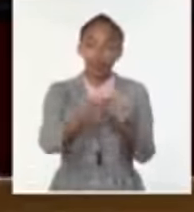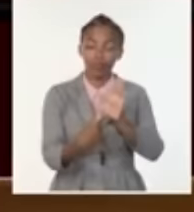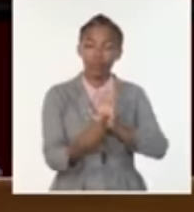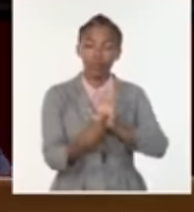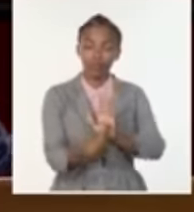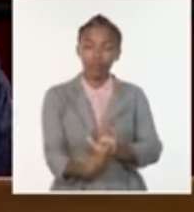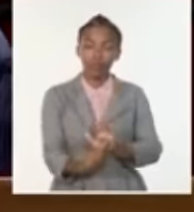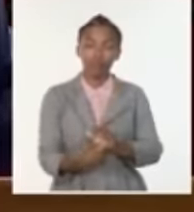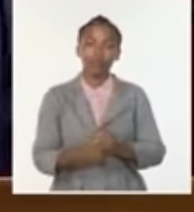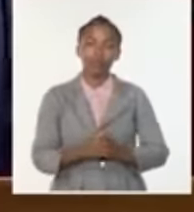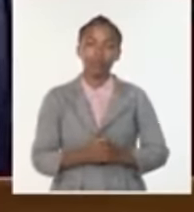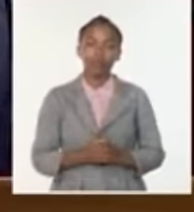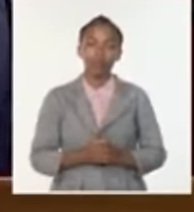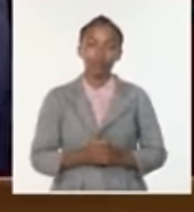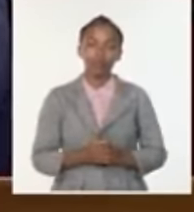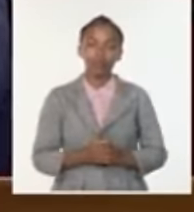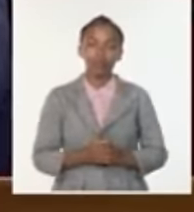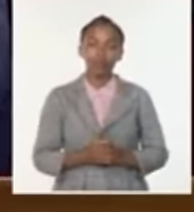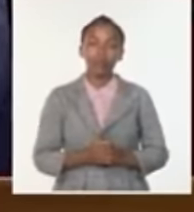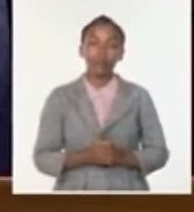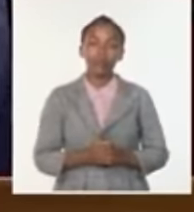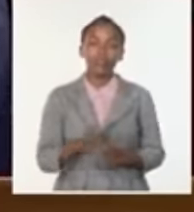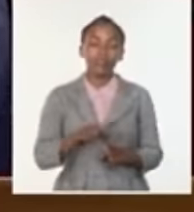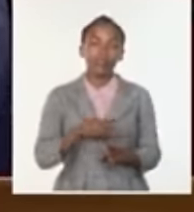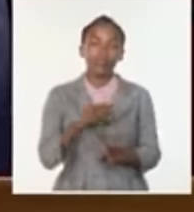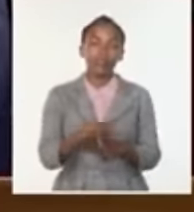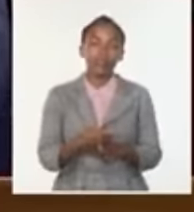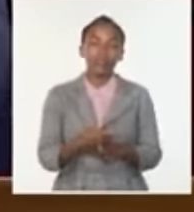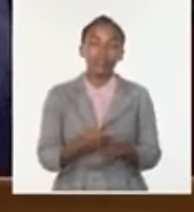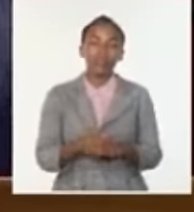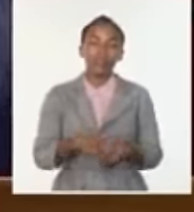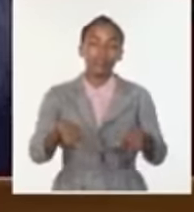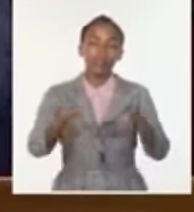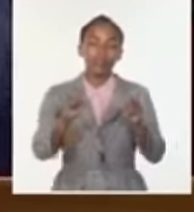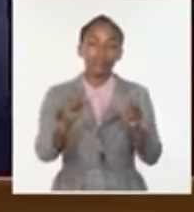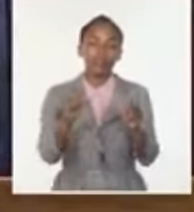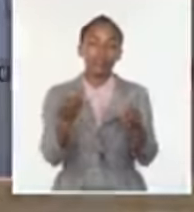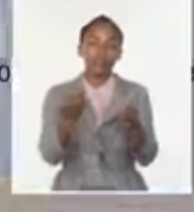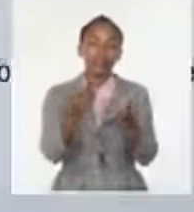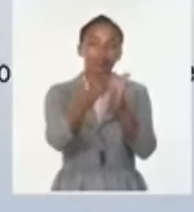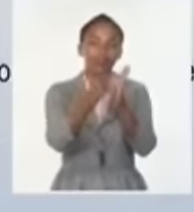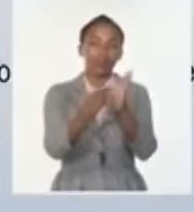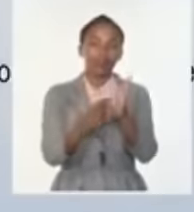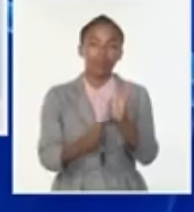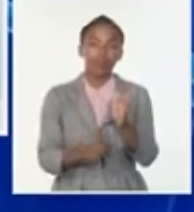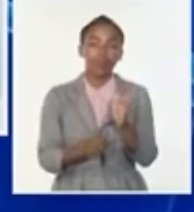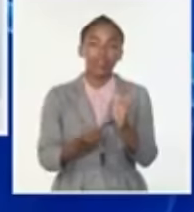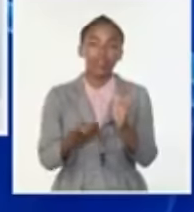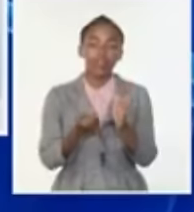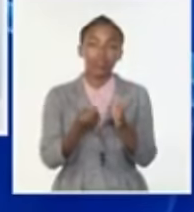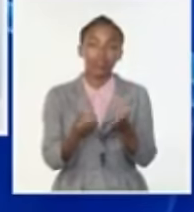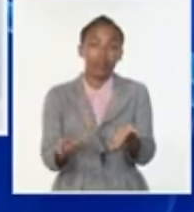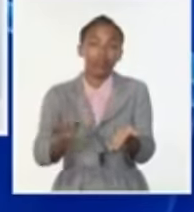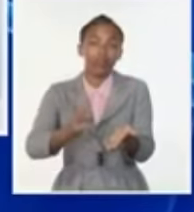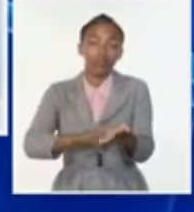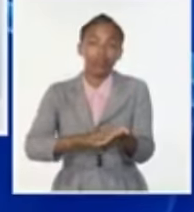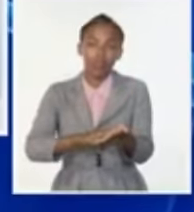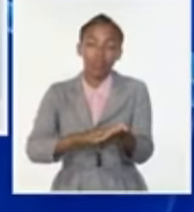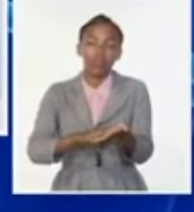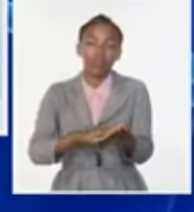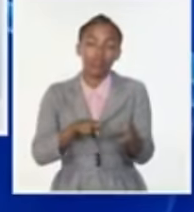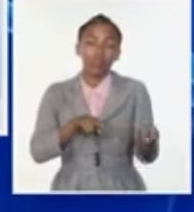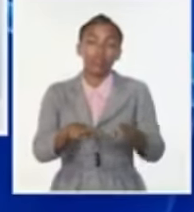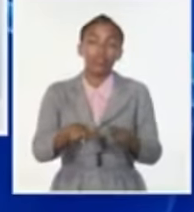enfrentar. Se establece un nuevo requerimiento para ser socio o administrador de una MIPYME. Se